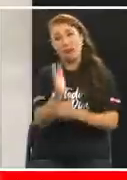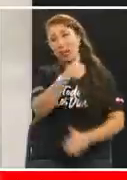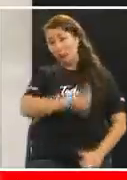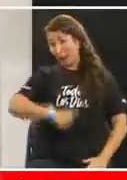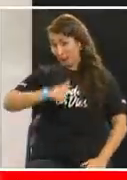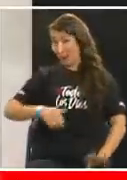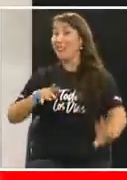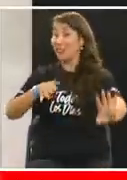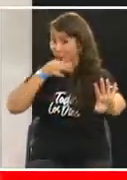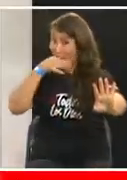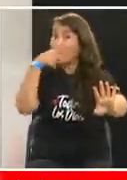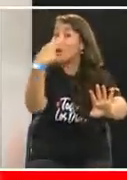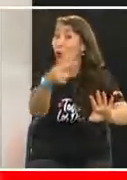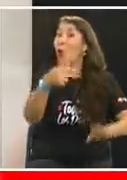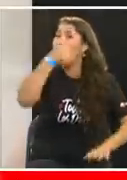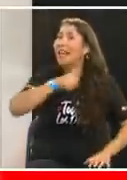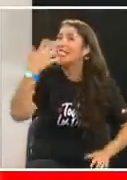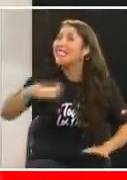operaciones y voy a contar la tuya.